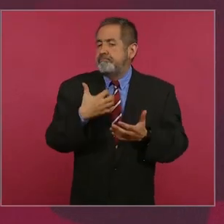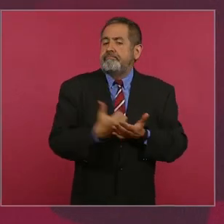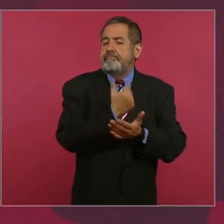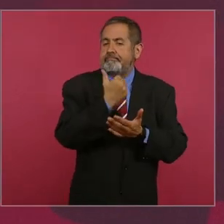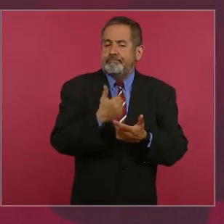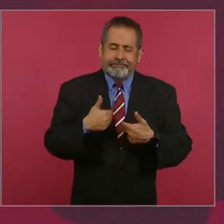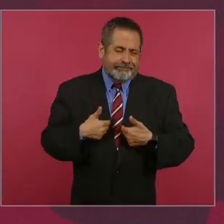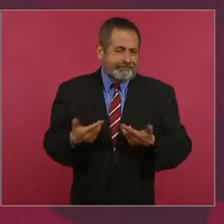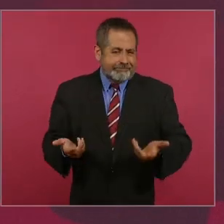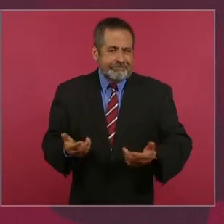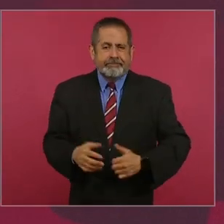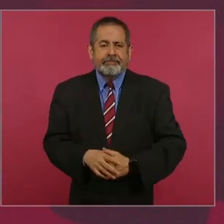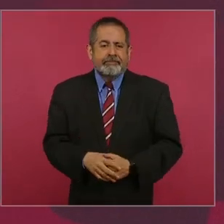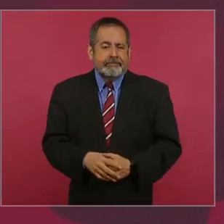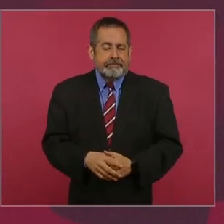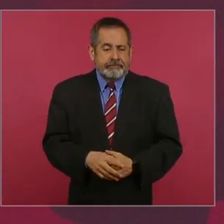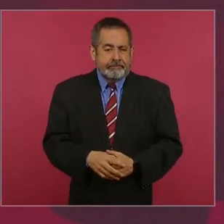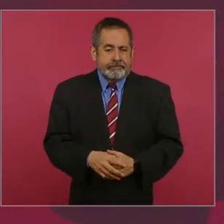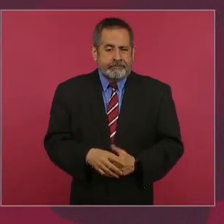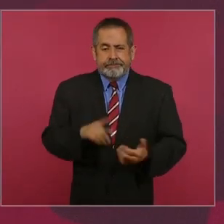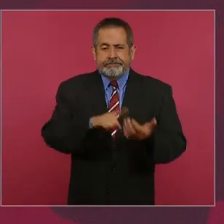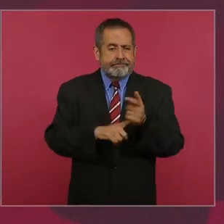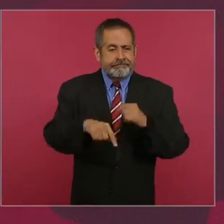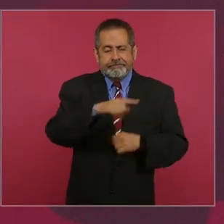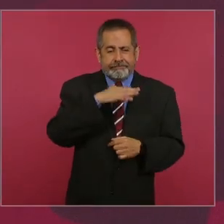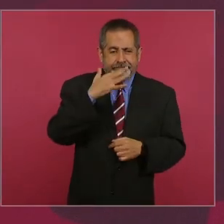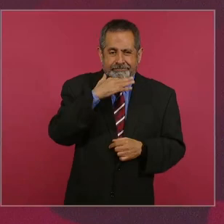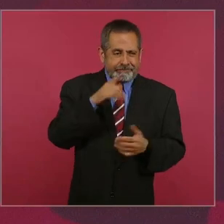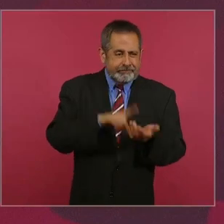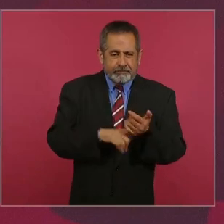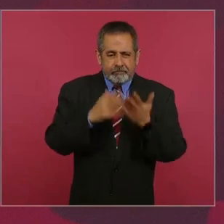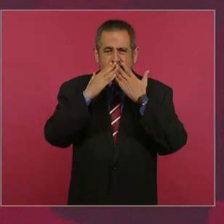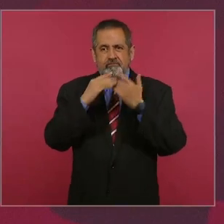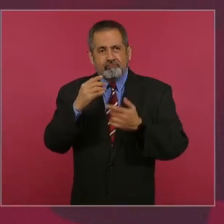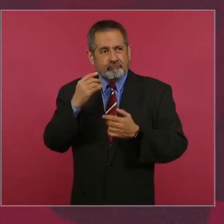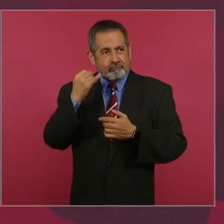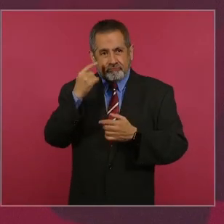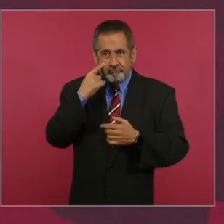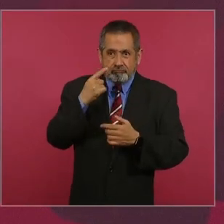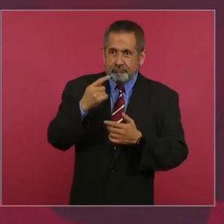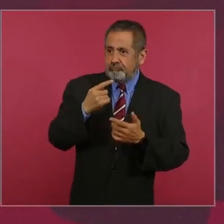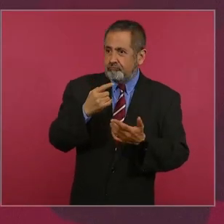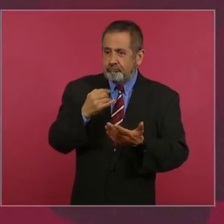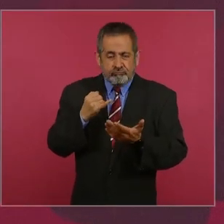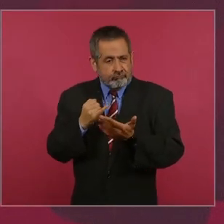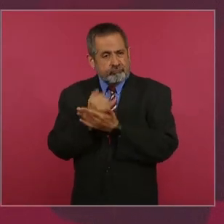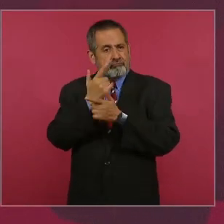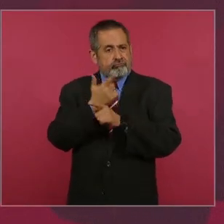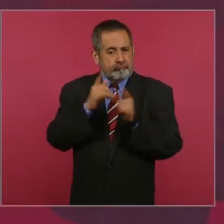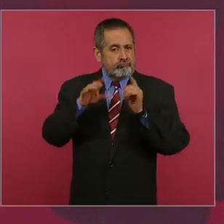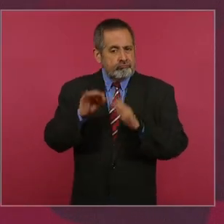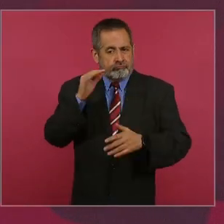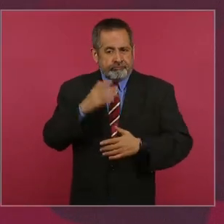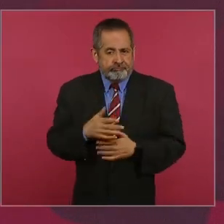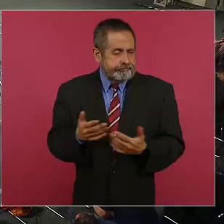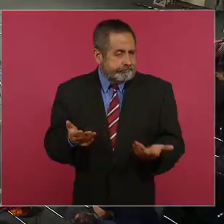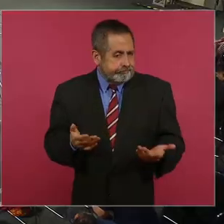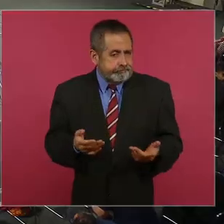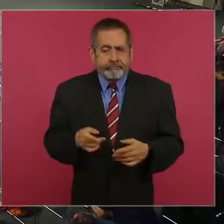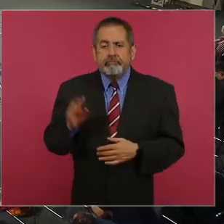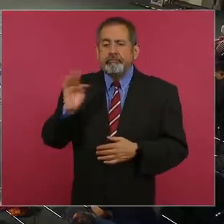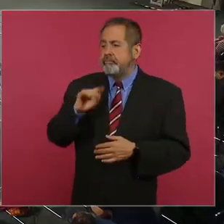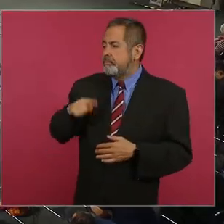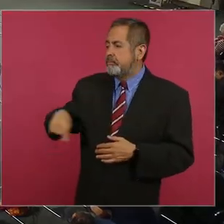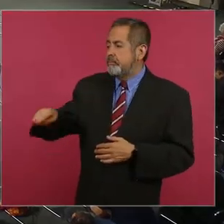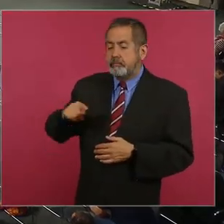el que actúa de manera antidemocrática porque si no vota la gente si